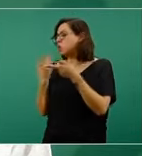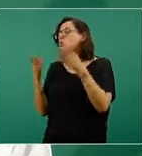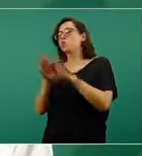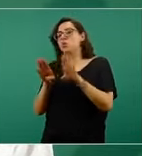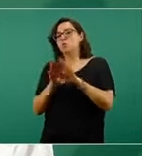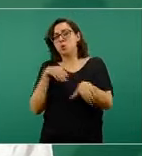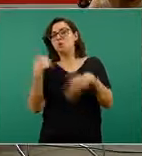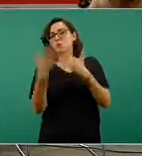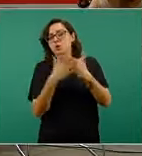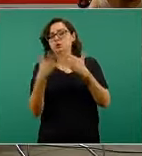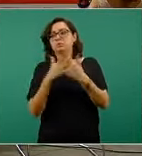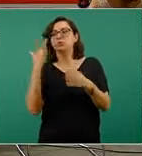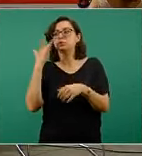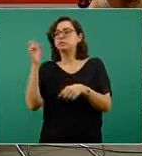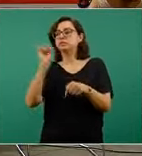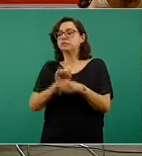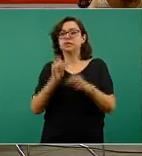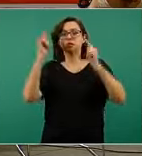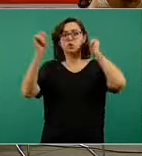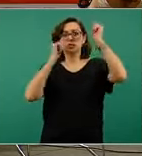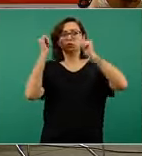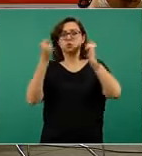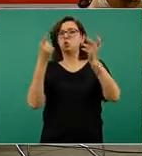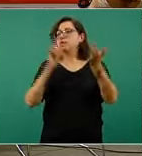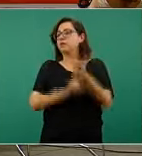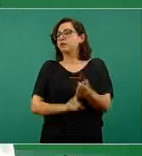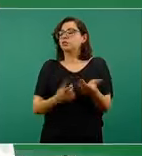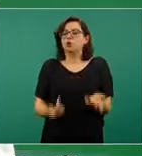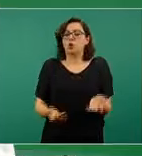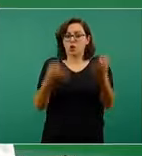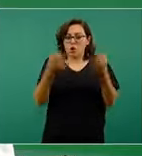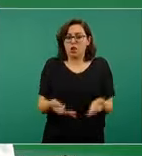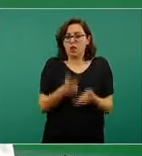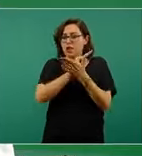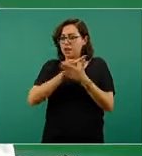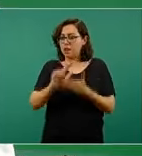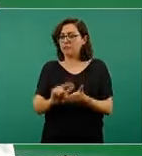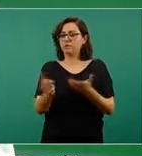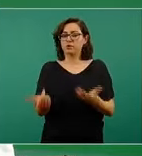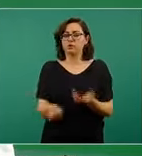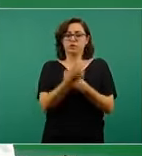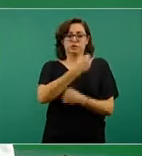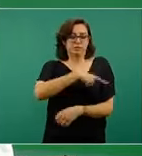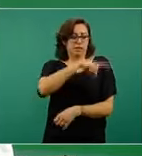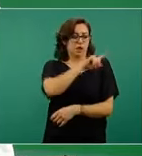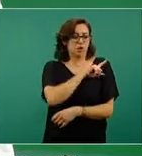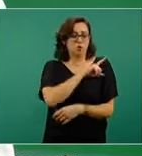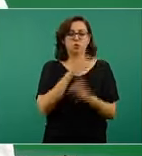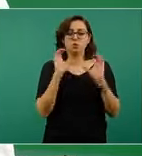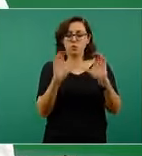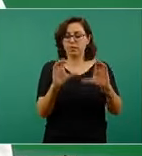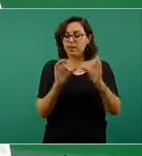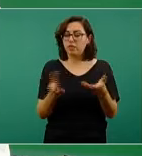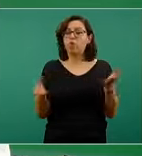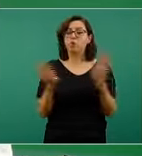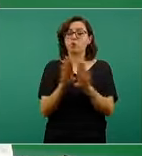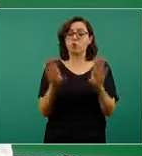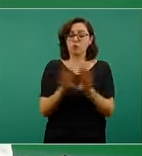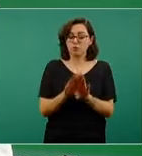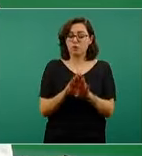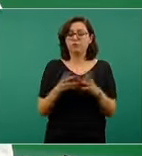seguridad sanitaria en el turismo, tomando en cuenta los lineamientos específicos que en su momento hicimos entre